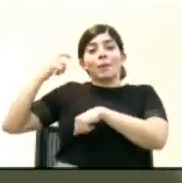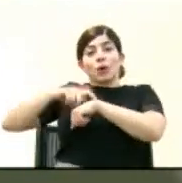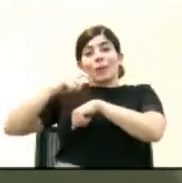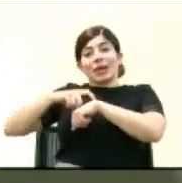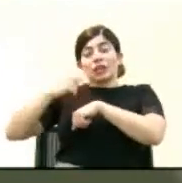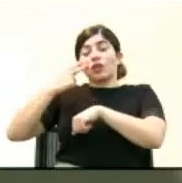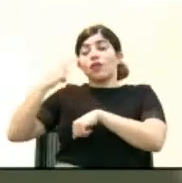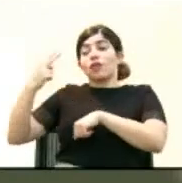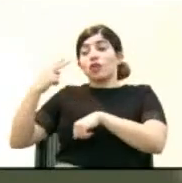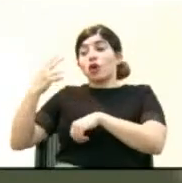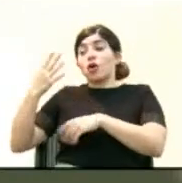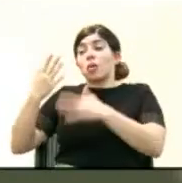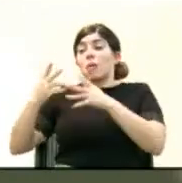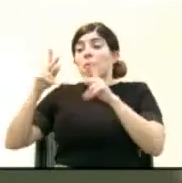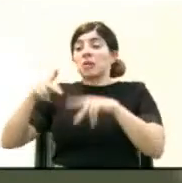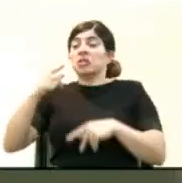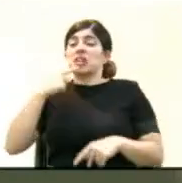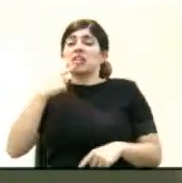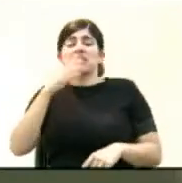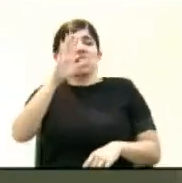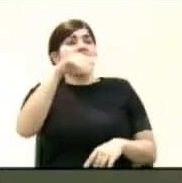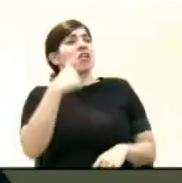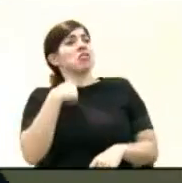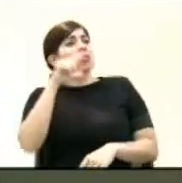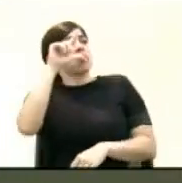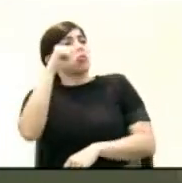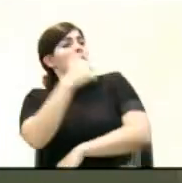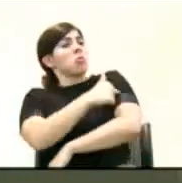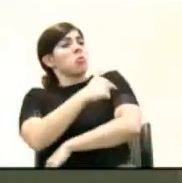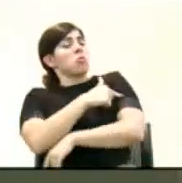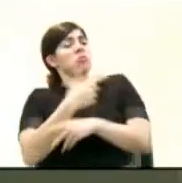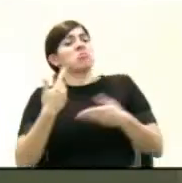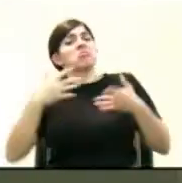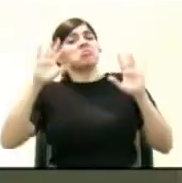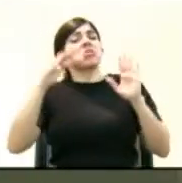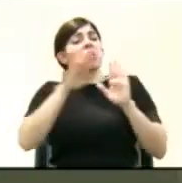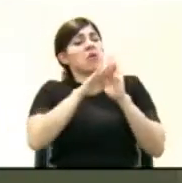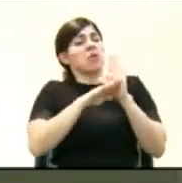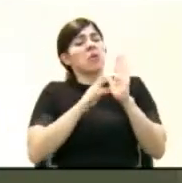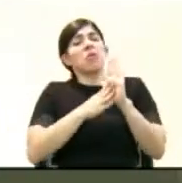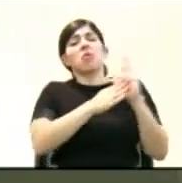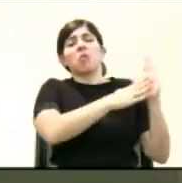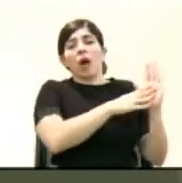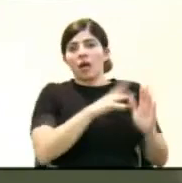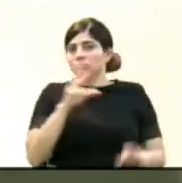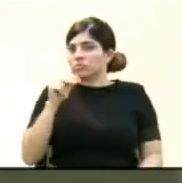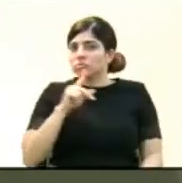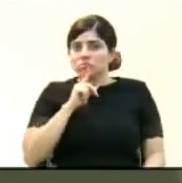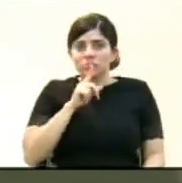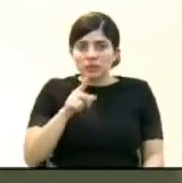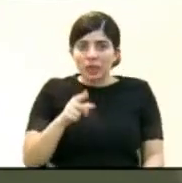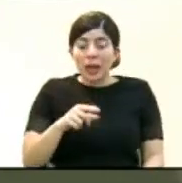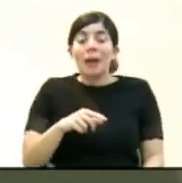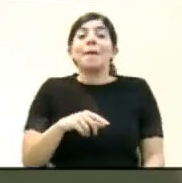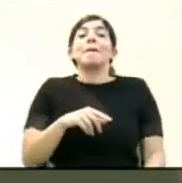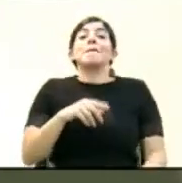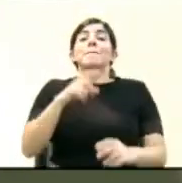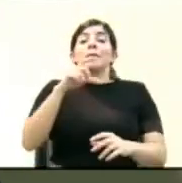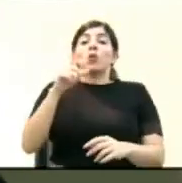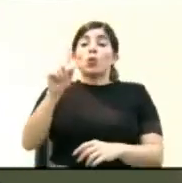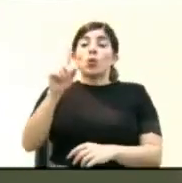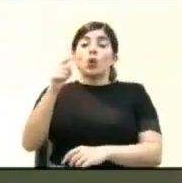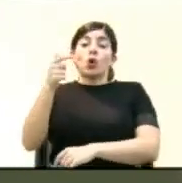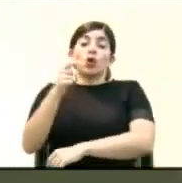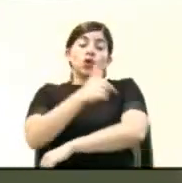comportamiento de que si yo ya tenía una dosis, podía liberarme de las medidas, y eso no es cierto. Es cierto, me protege, pero me